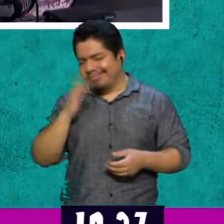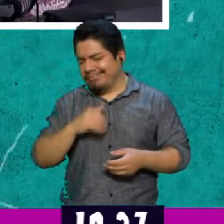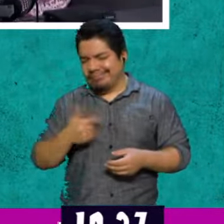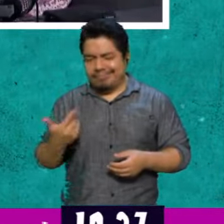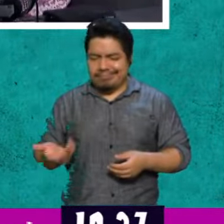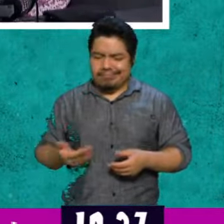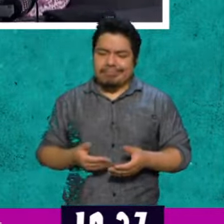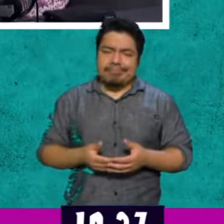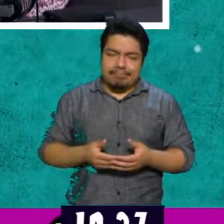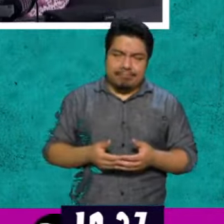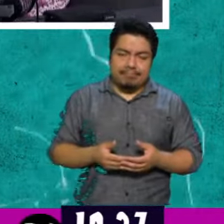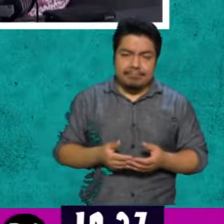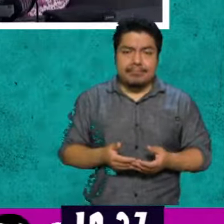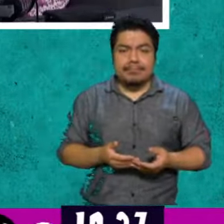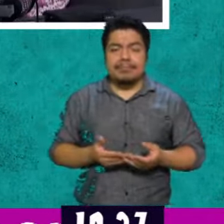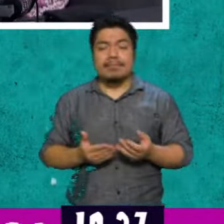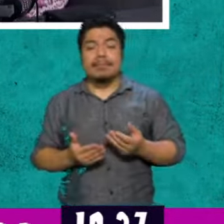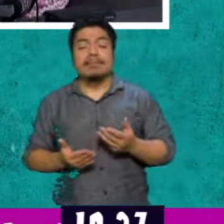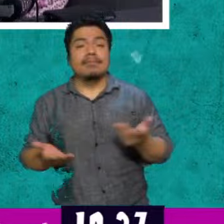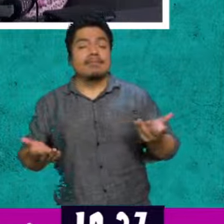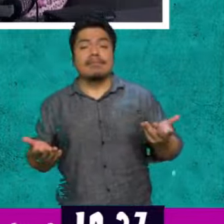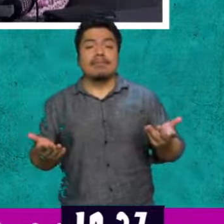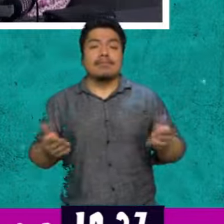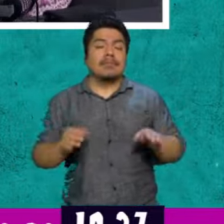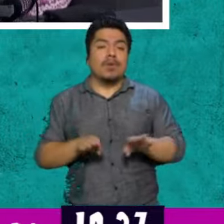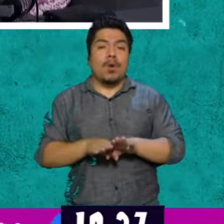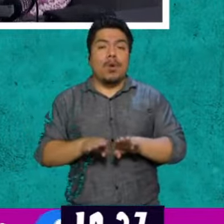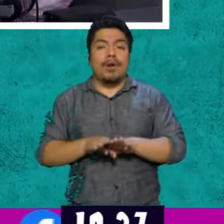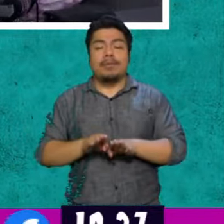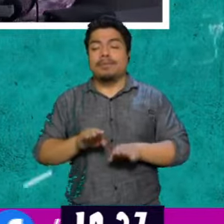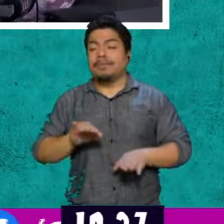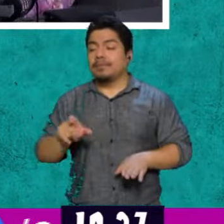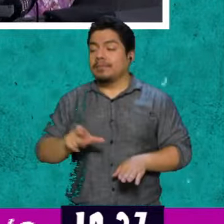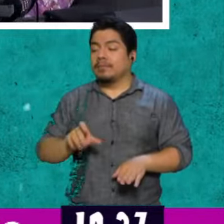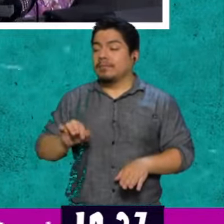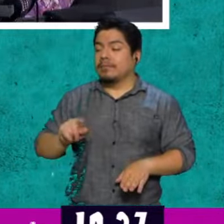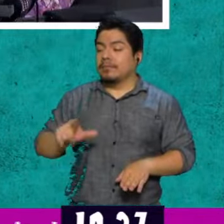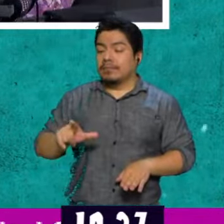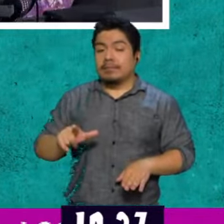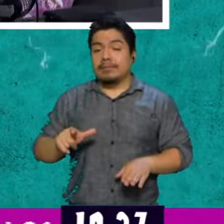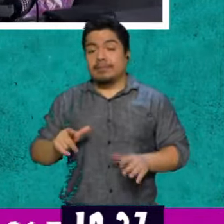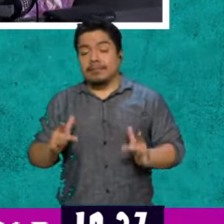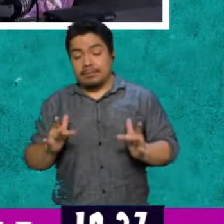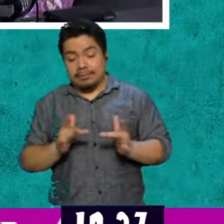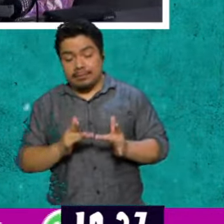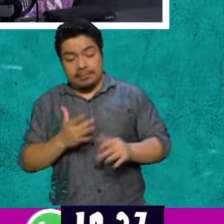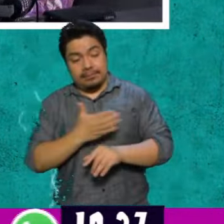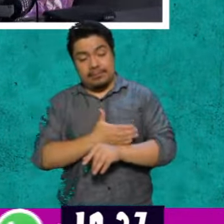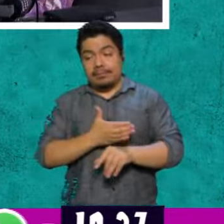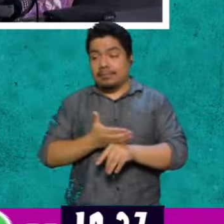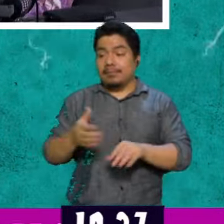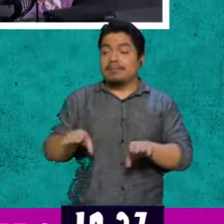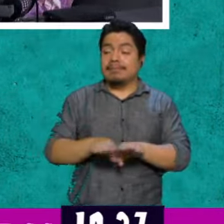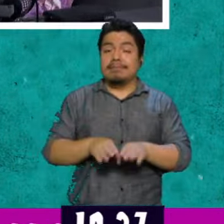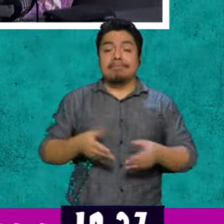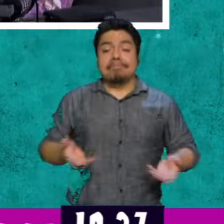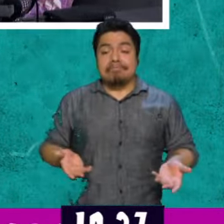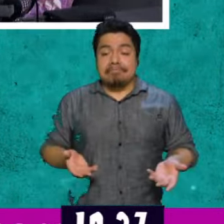ser. Y entonces, ¿cómo es que se encuentra con Yolotl aquí, la compañera? Pues